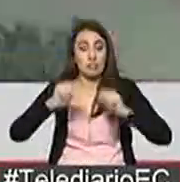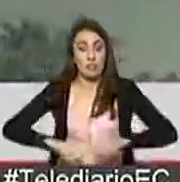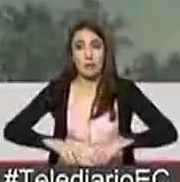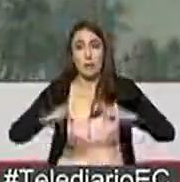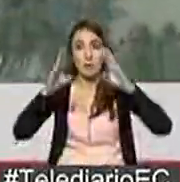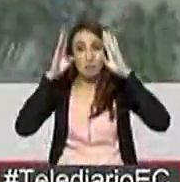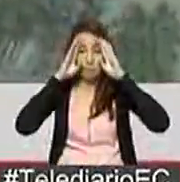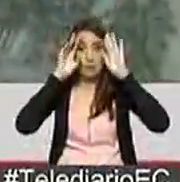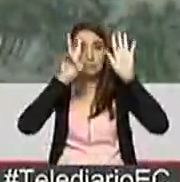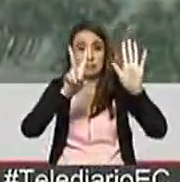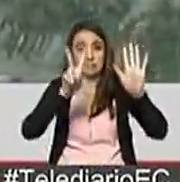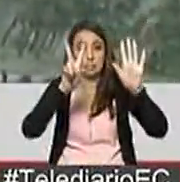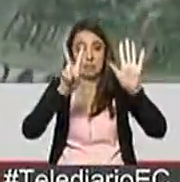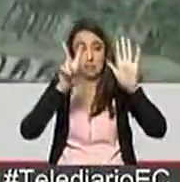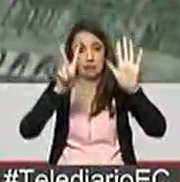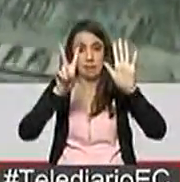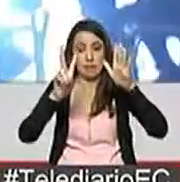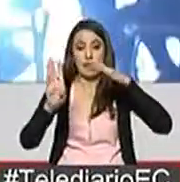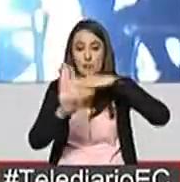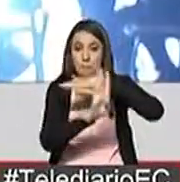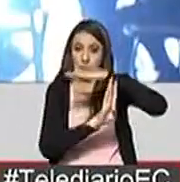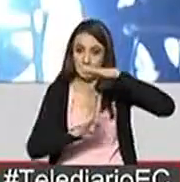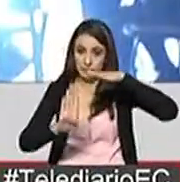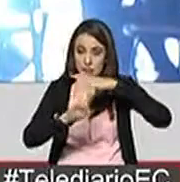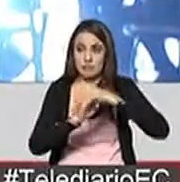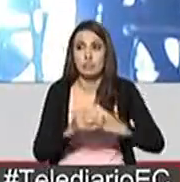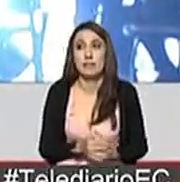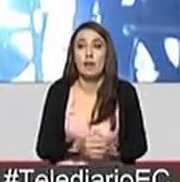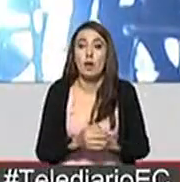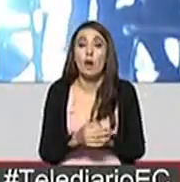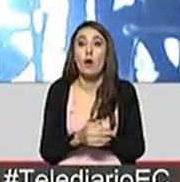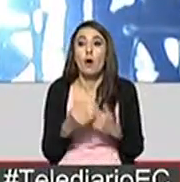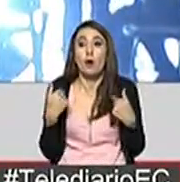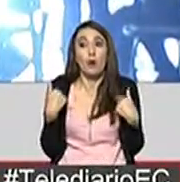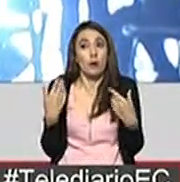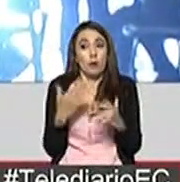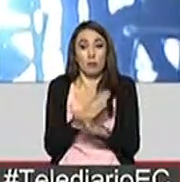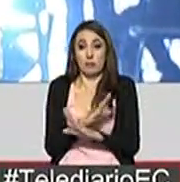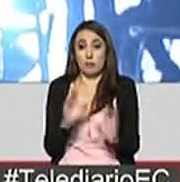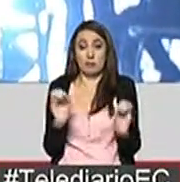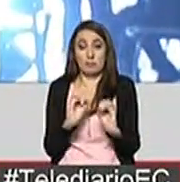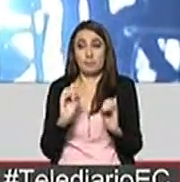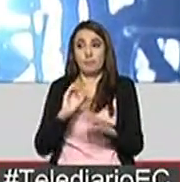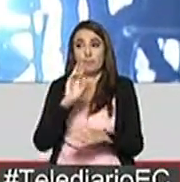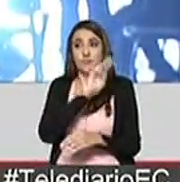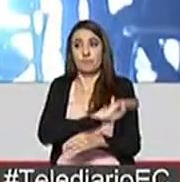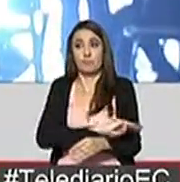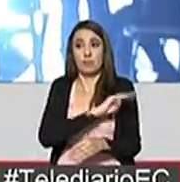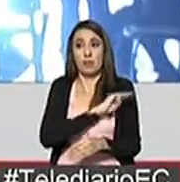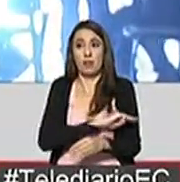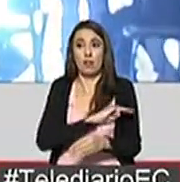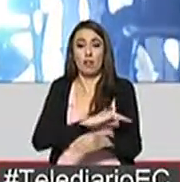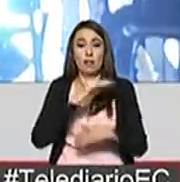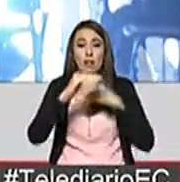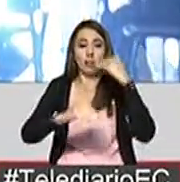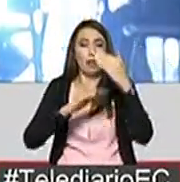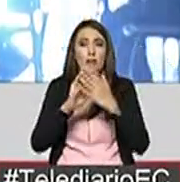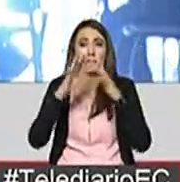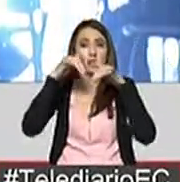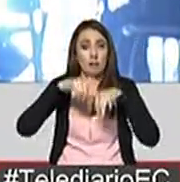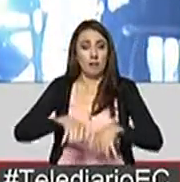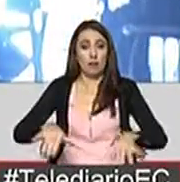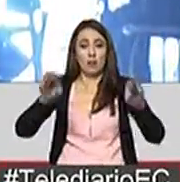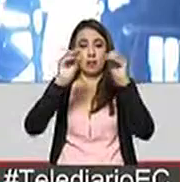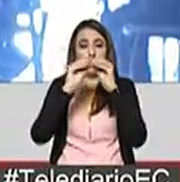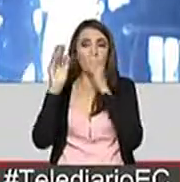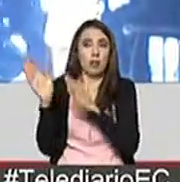cuenta 7 variables para la asignación de recursos. No incide en absoluto en los gobiernos municipales ni en los gobiernos parroquiales. Lo que más